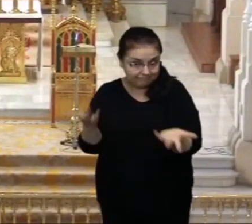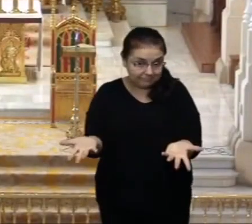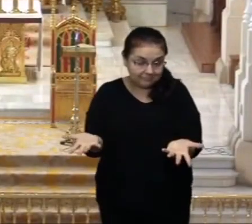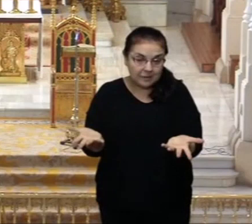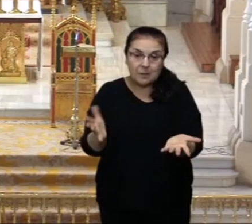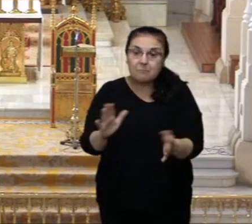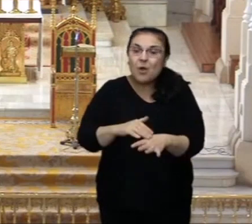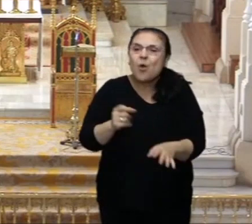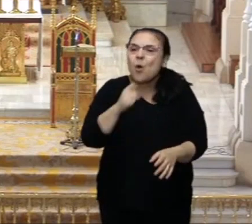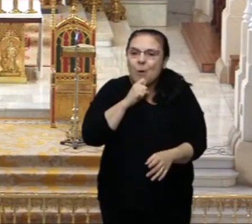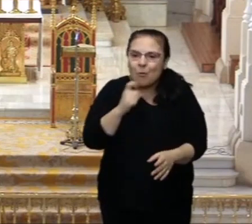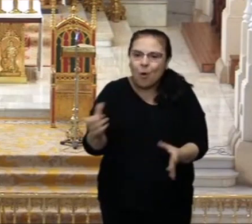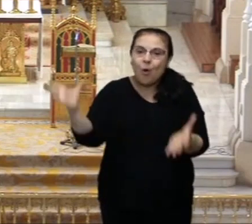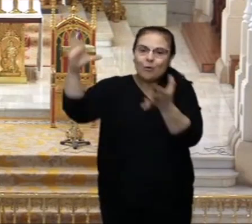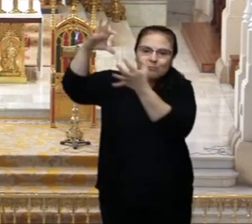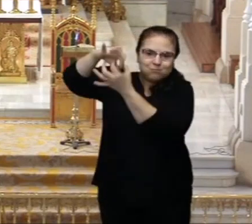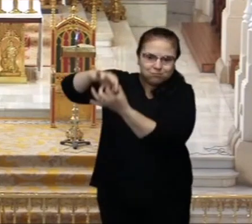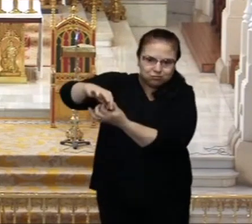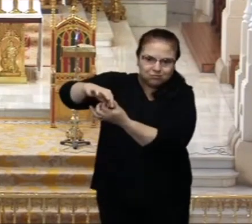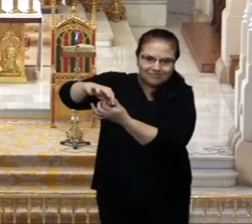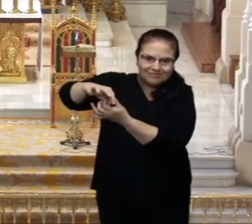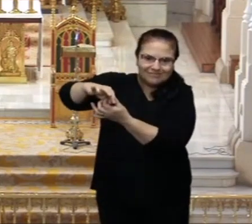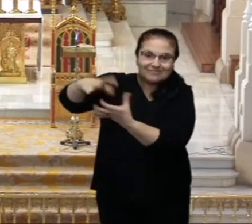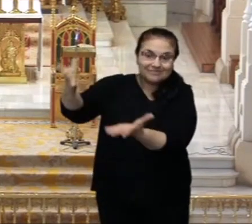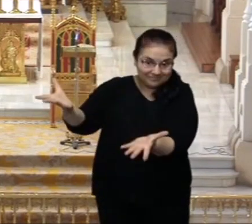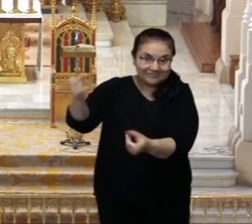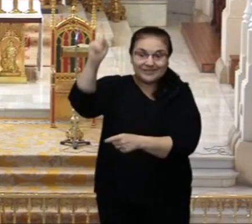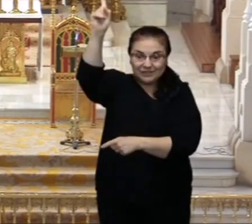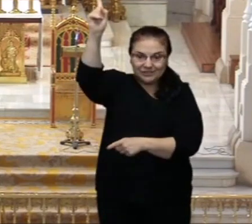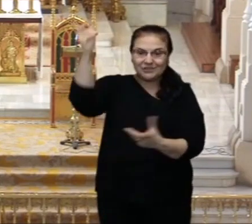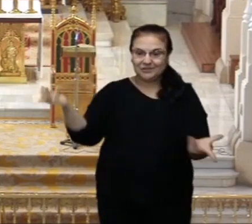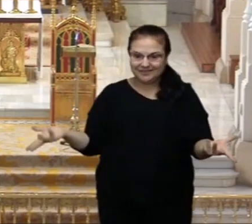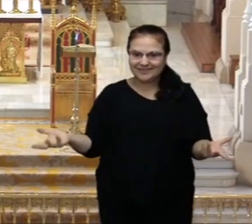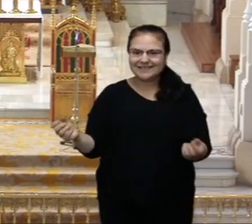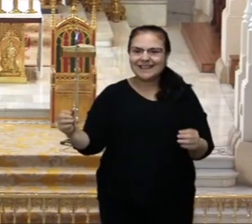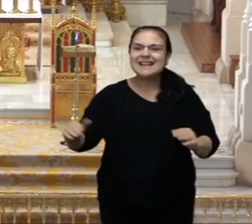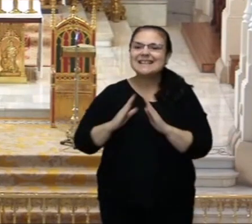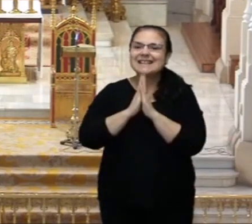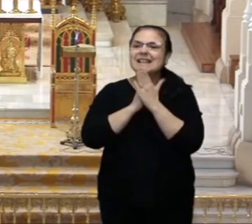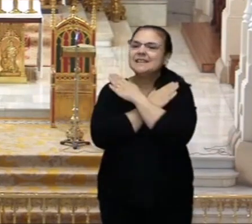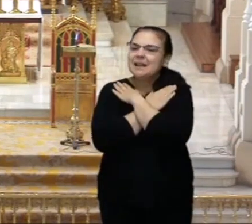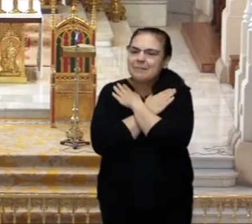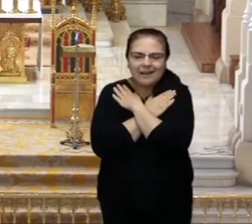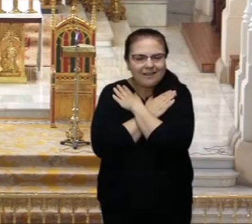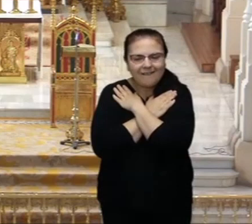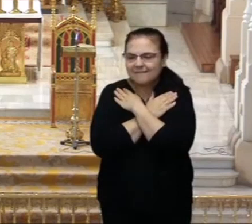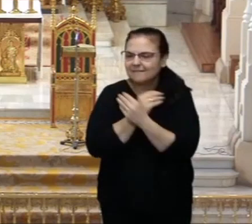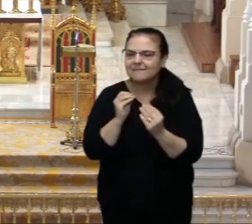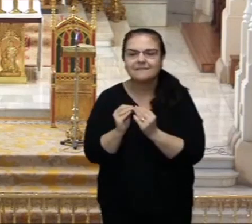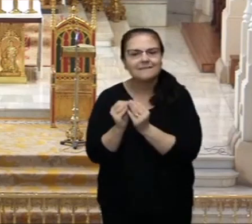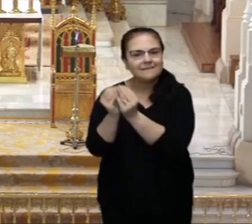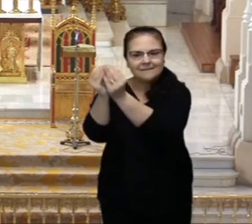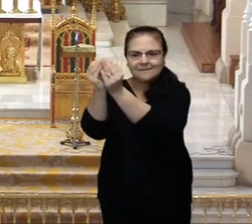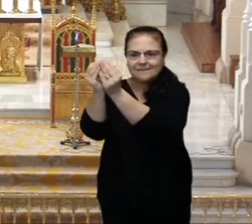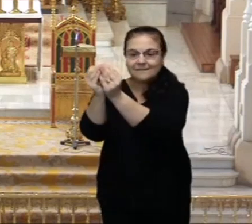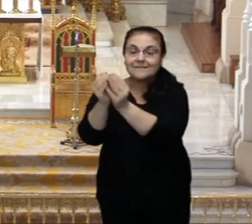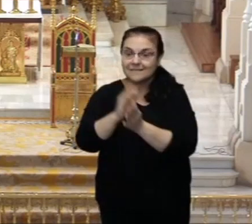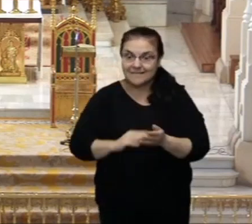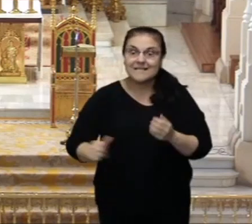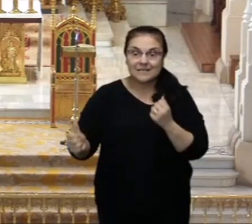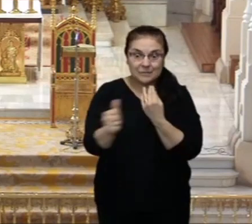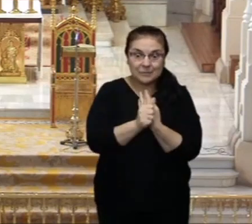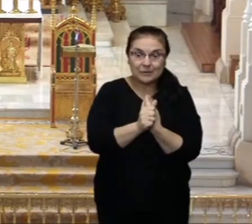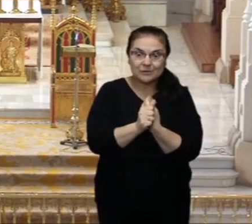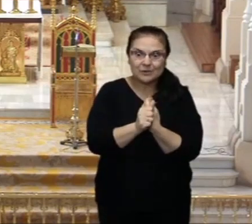Dios, por el amor. Pues vamos a ver que Santa María nos acompañe a sus precursores, a los precursores de Jesús, que